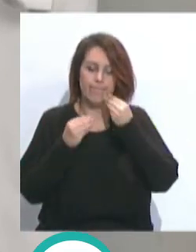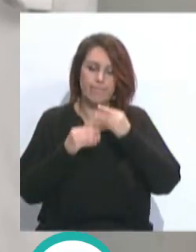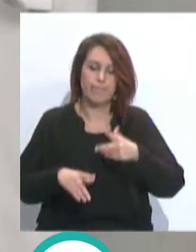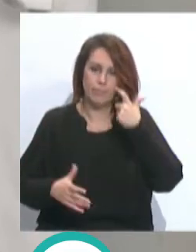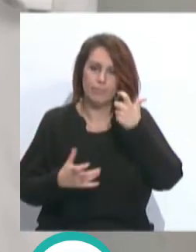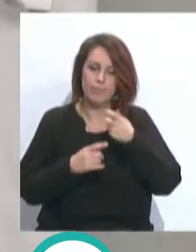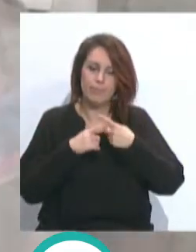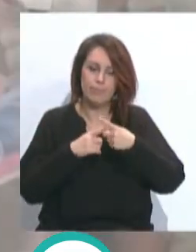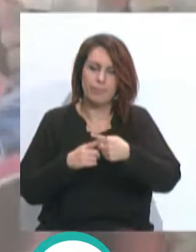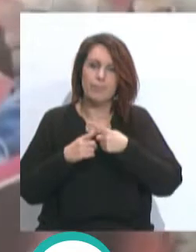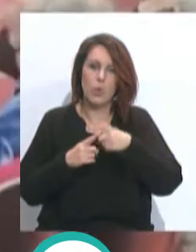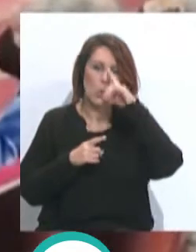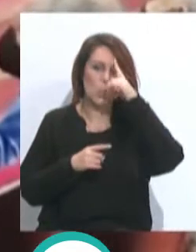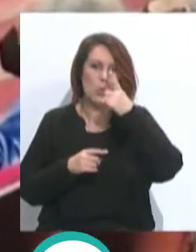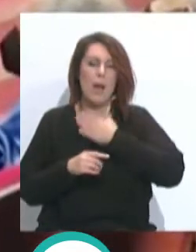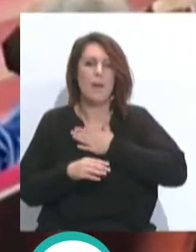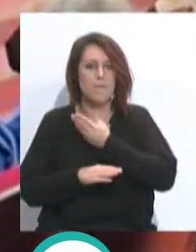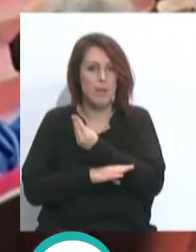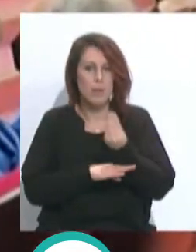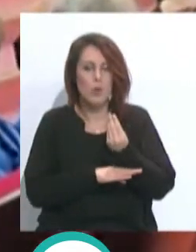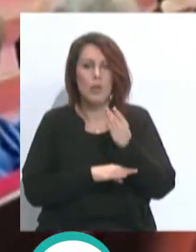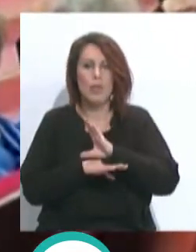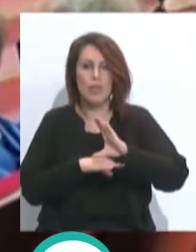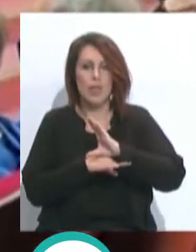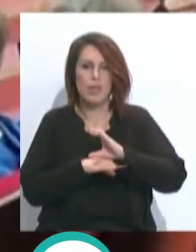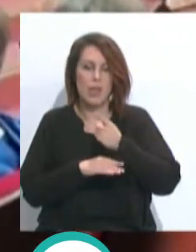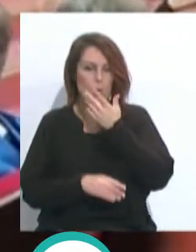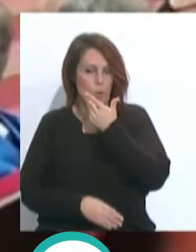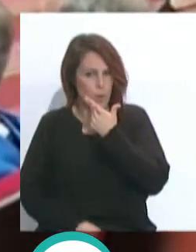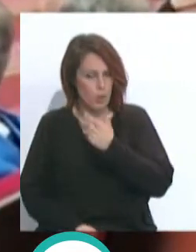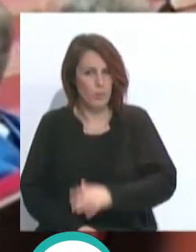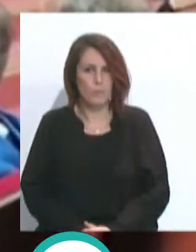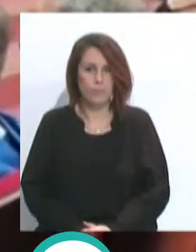arte, cultura y patrimonio, ciencia y conocimiento.